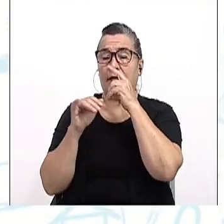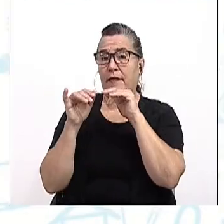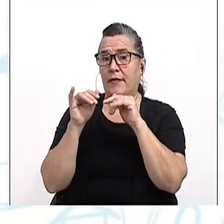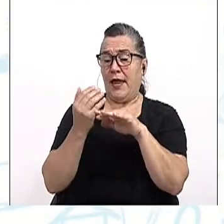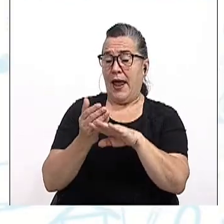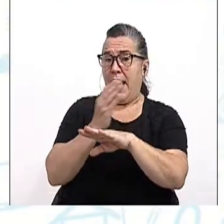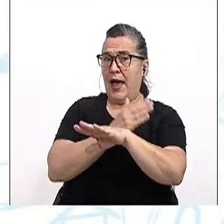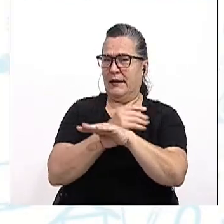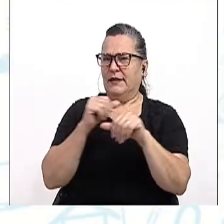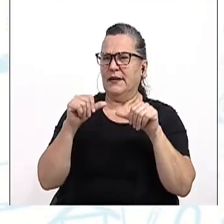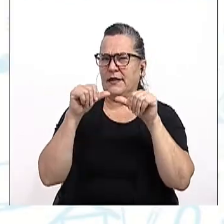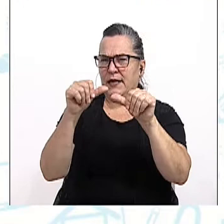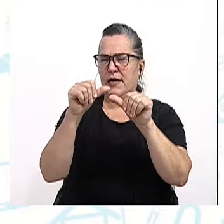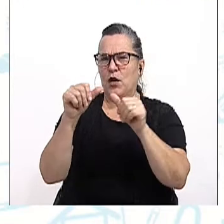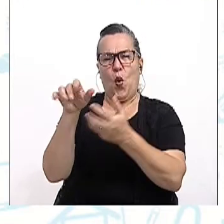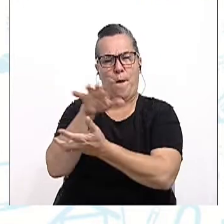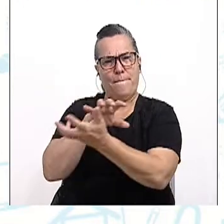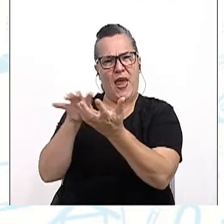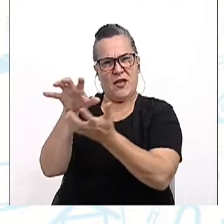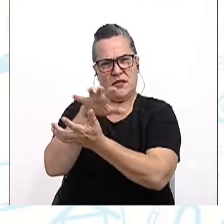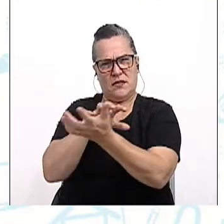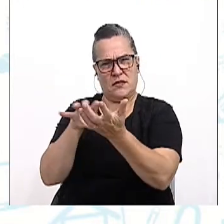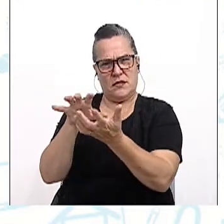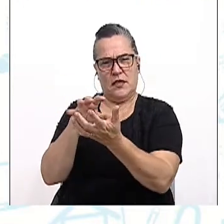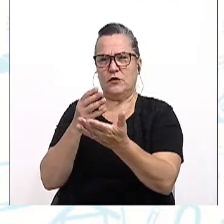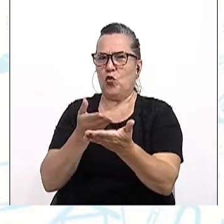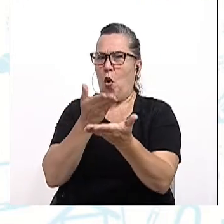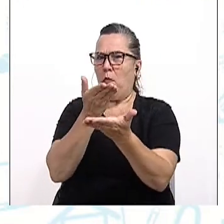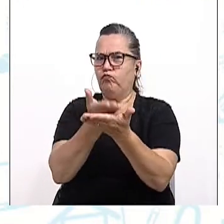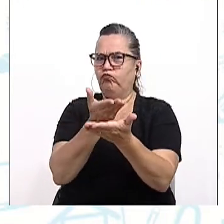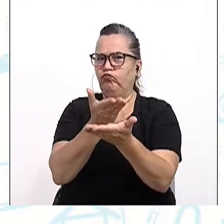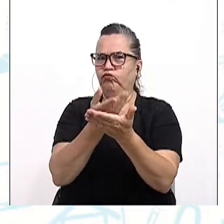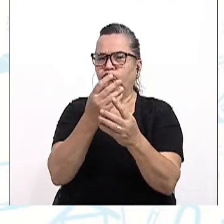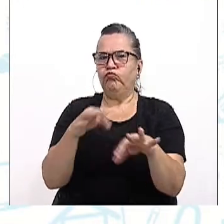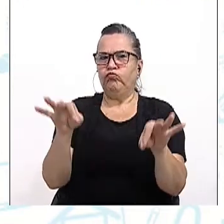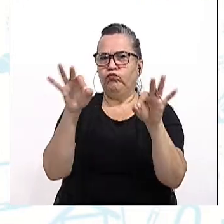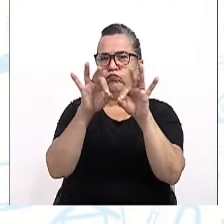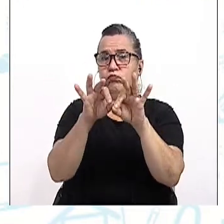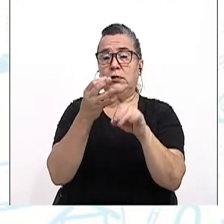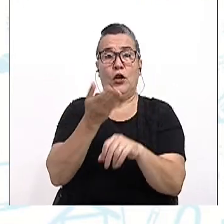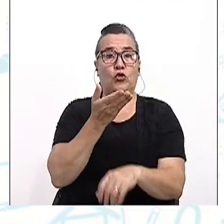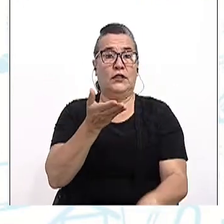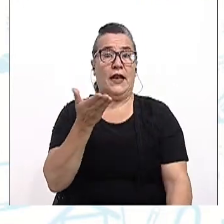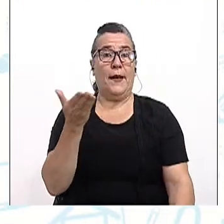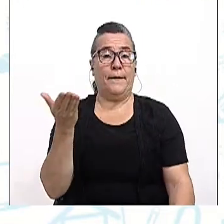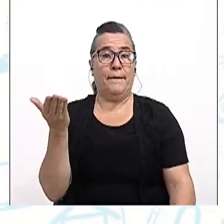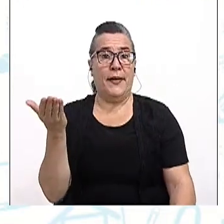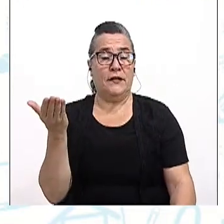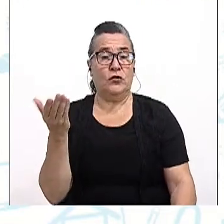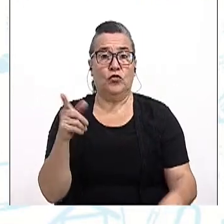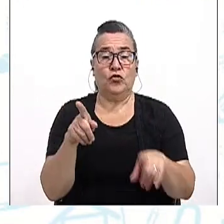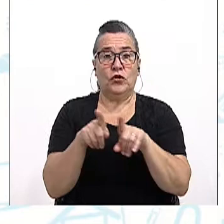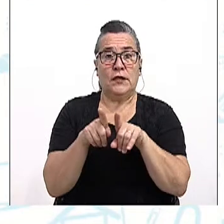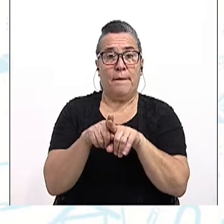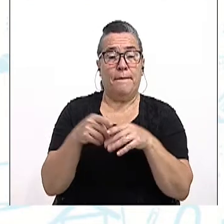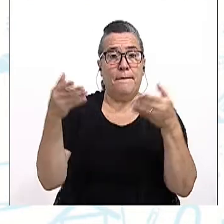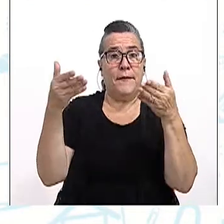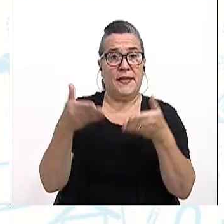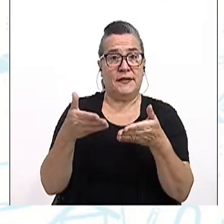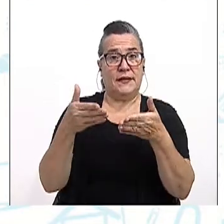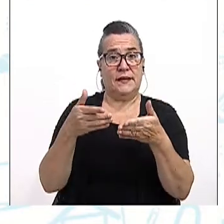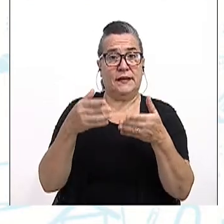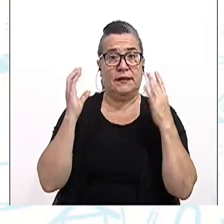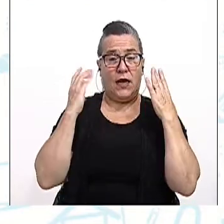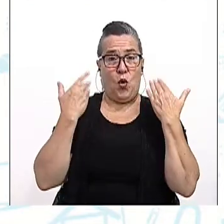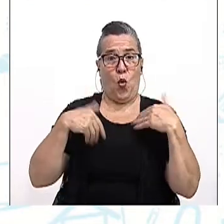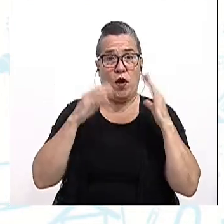Antes de seguir con las mezclas, un aporte importante de unos de los elementos también presentes en nuestro